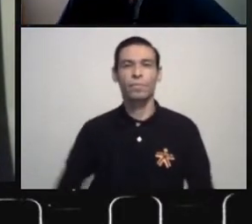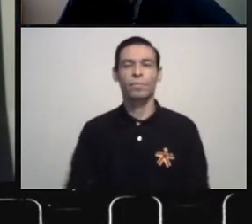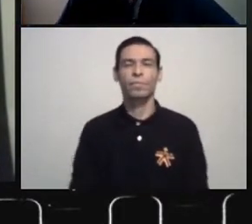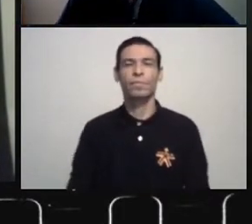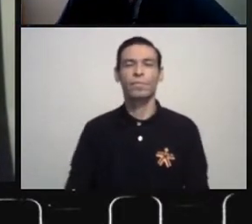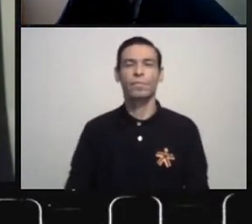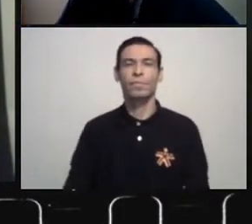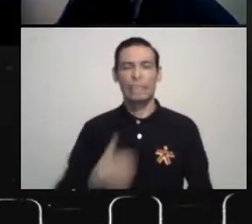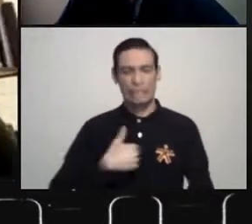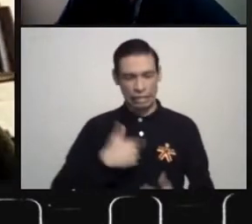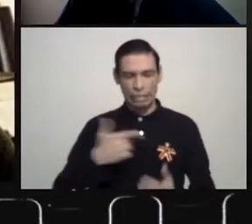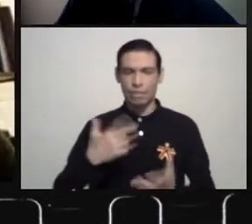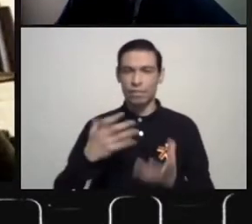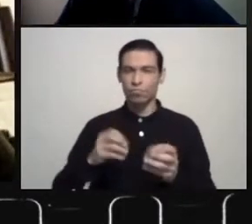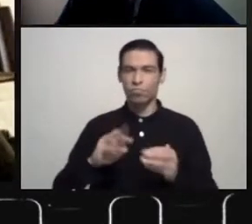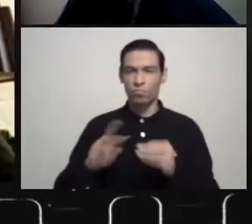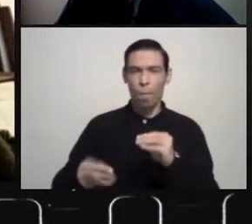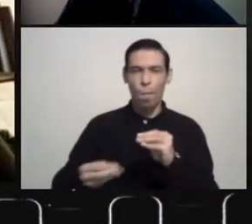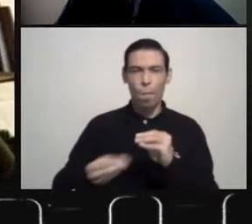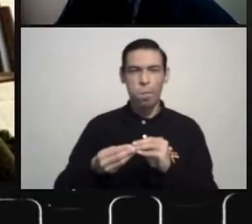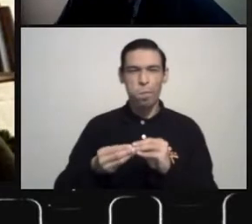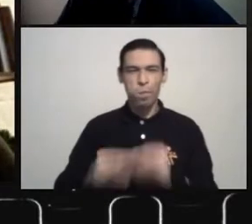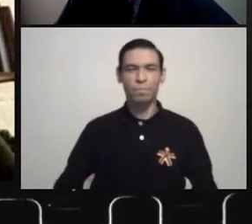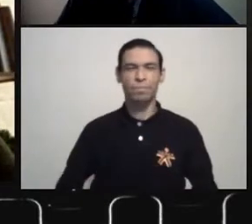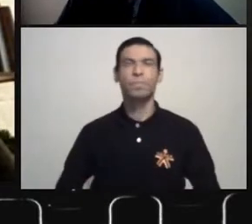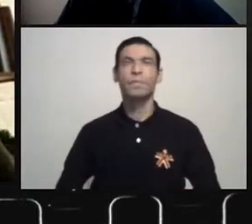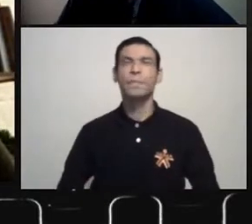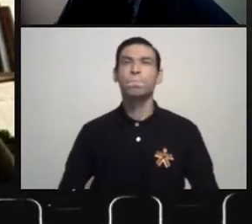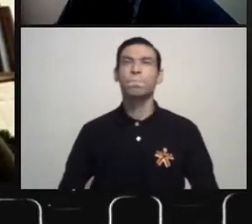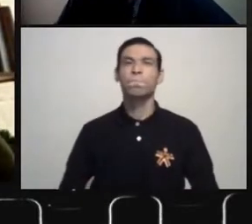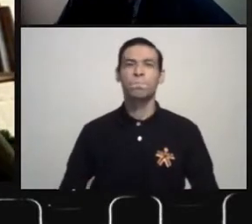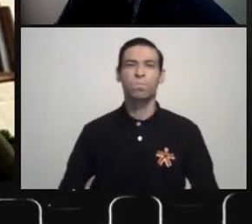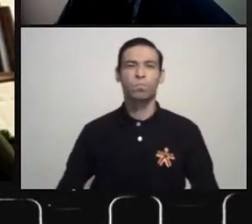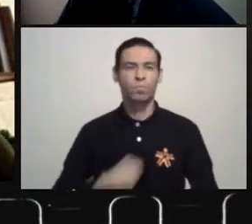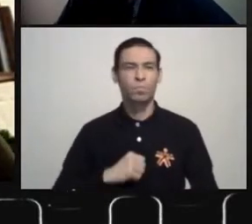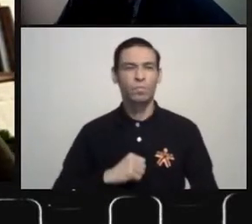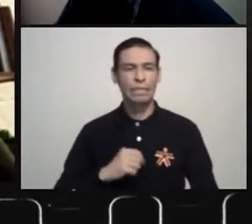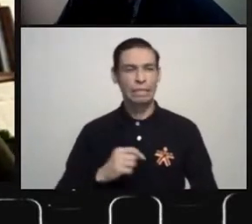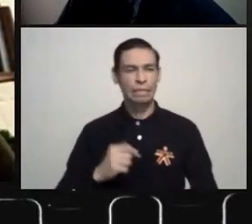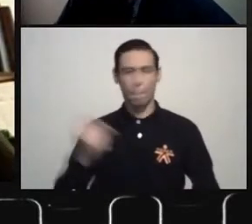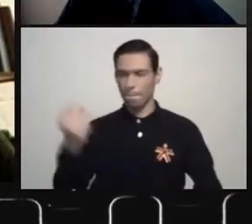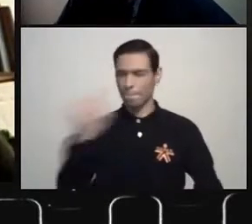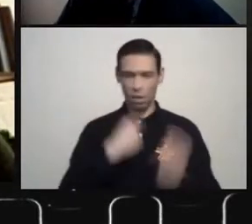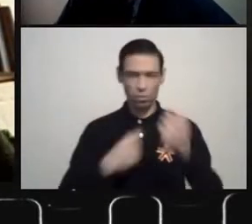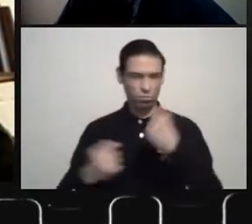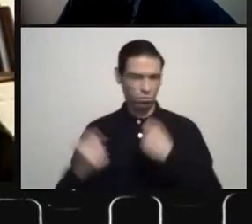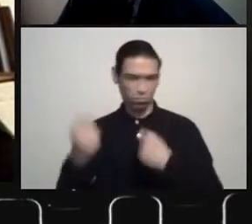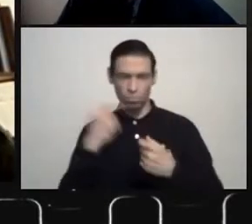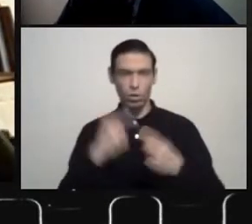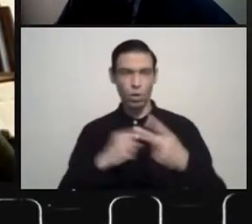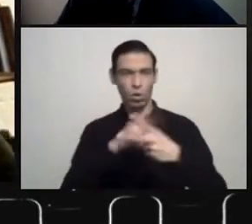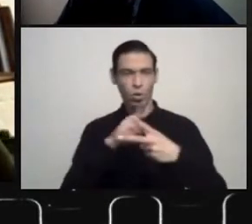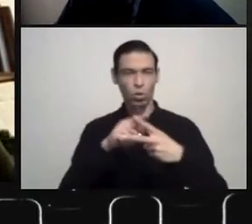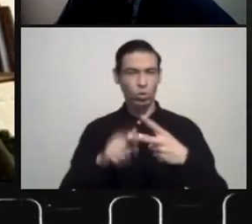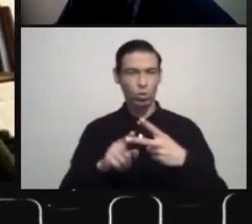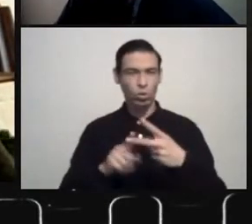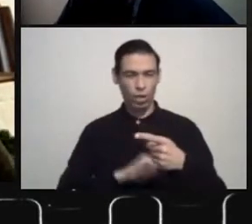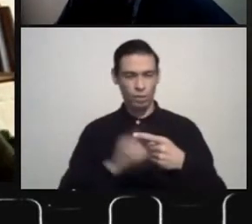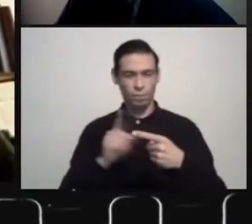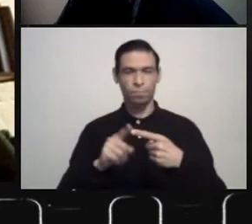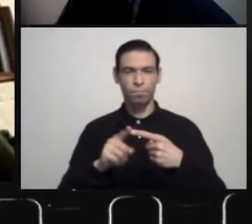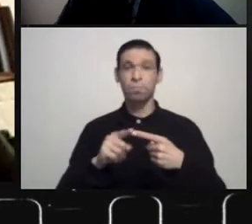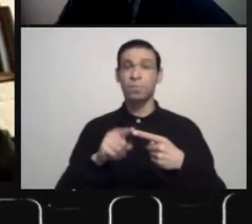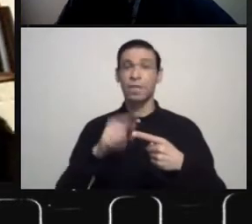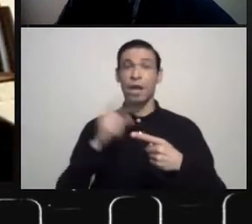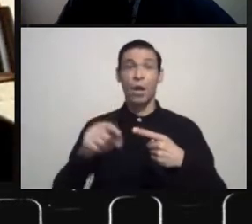Una cosita, es que a mí, por ejemplo, hay dos preguntas recurrentes y es, ¿cuál ha sido tu mejor personaje? Y